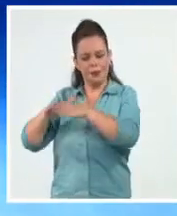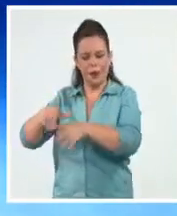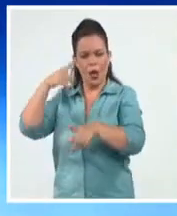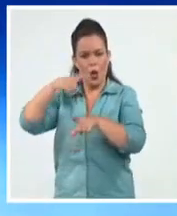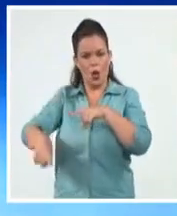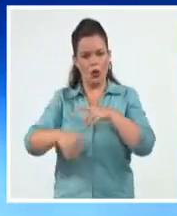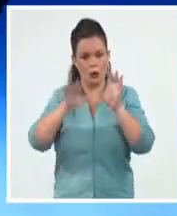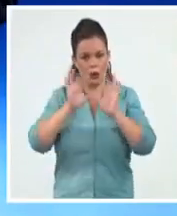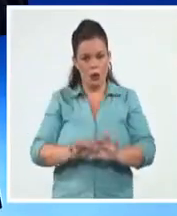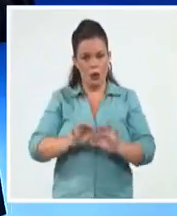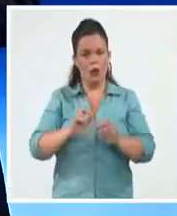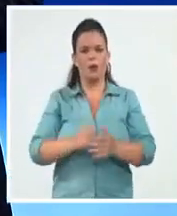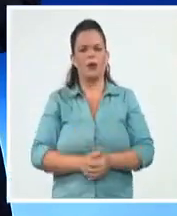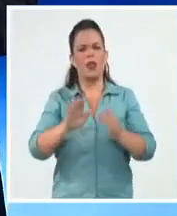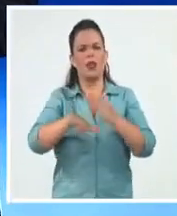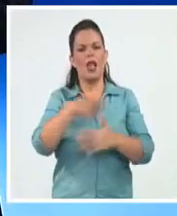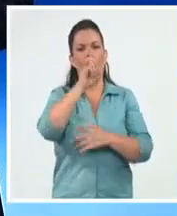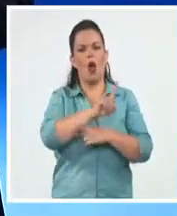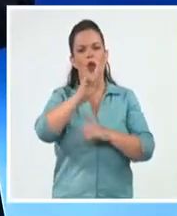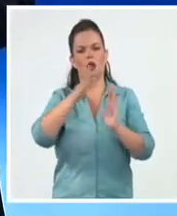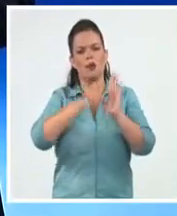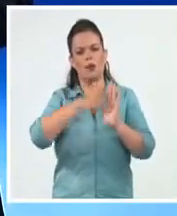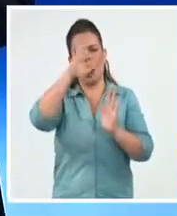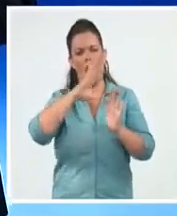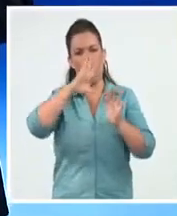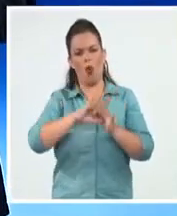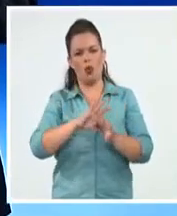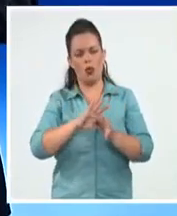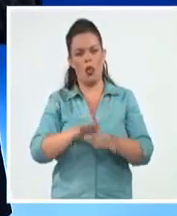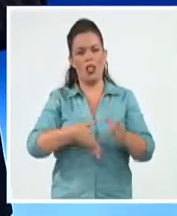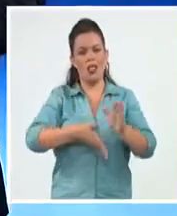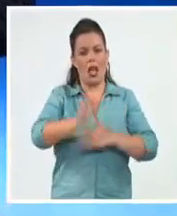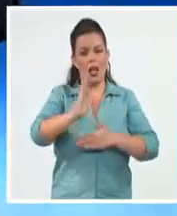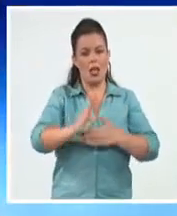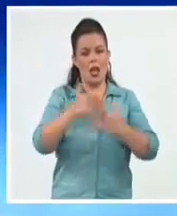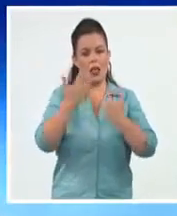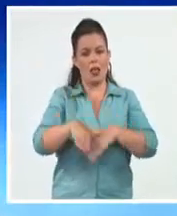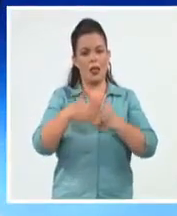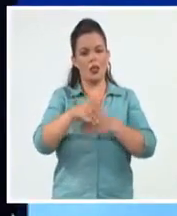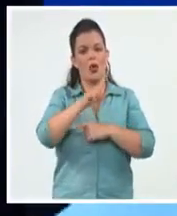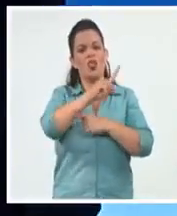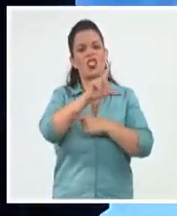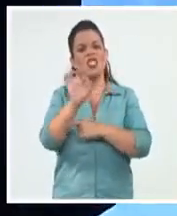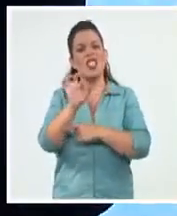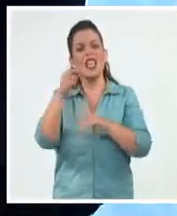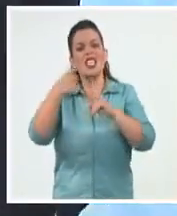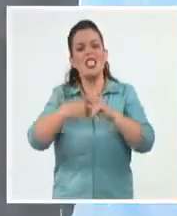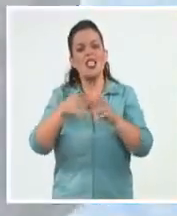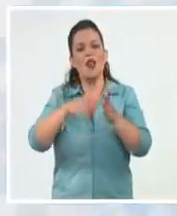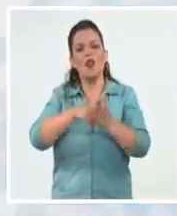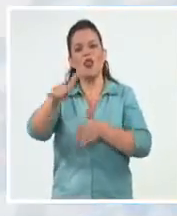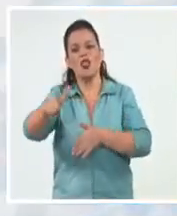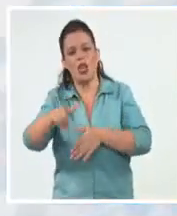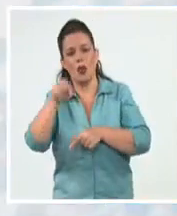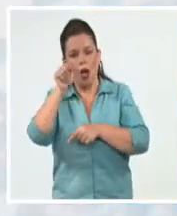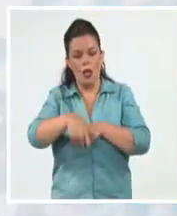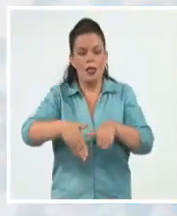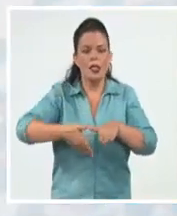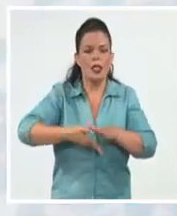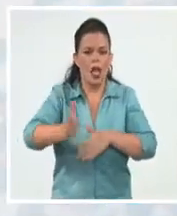salida desde Cien y Bolleros hasta el Aeropuerto Internacional José Martí. Y se ha publicado también un mapa. Vamos a ver el mapa. Aquí está,